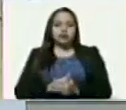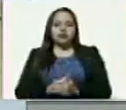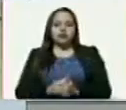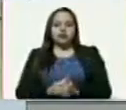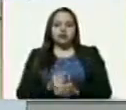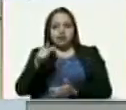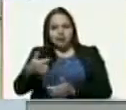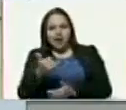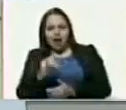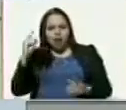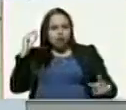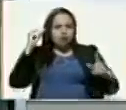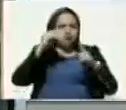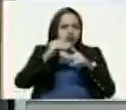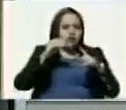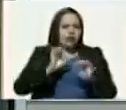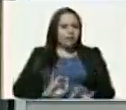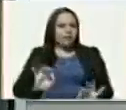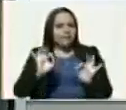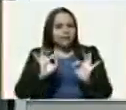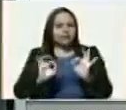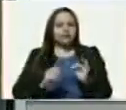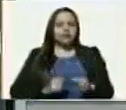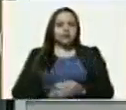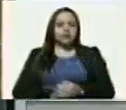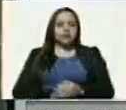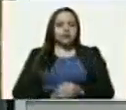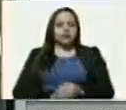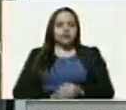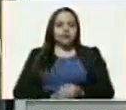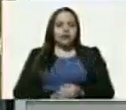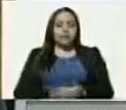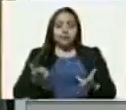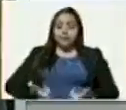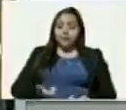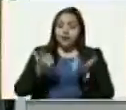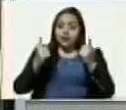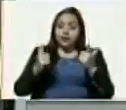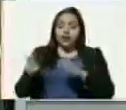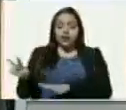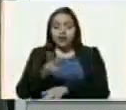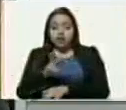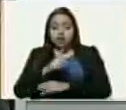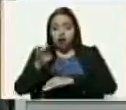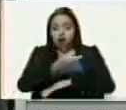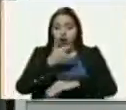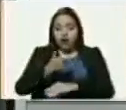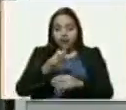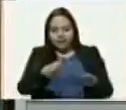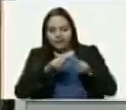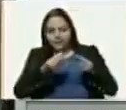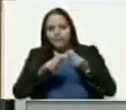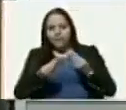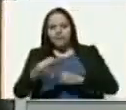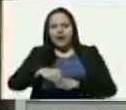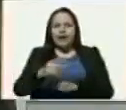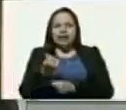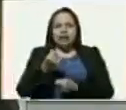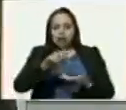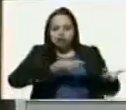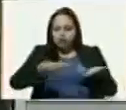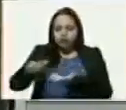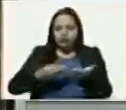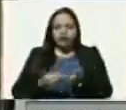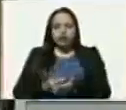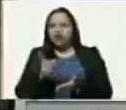una finalidad fiscalista, va a permitir al Estado venezolano obtener mayores ingresos. Aquí no se modificó en ningún